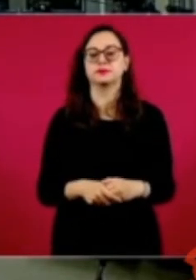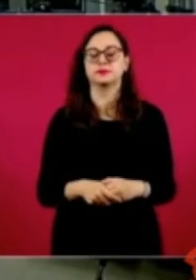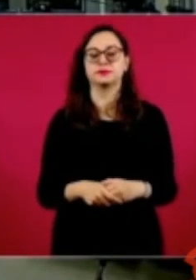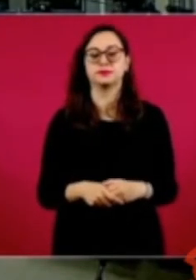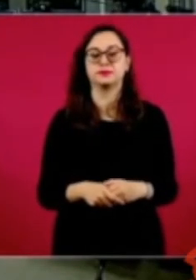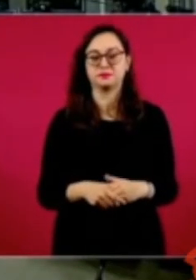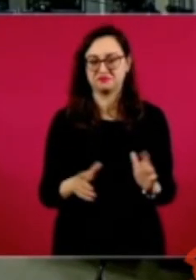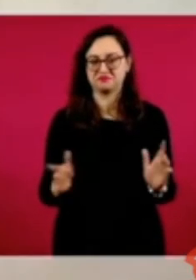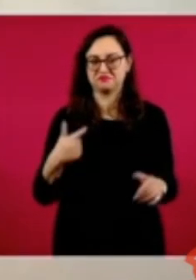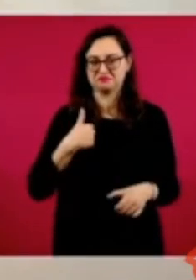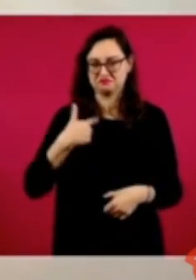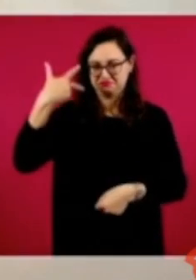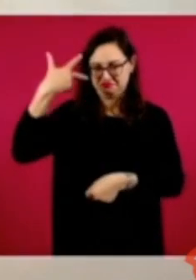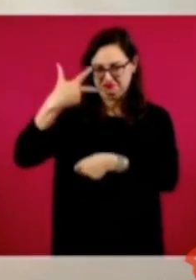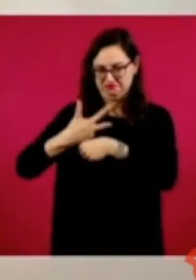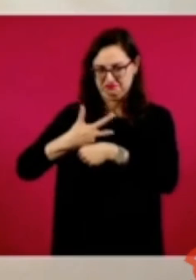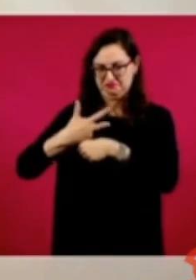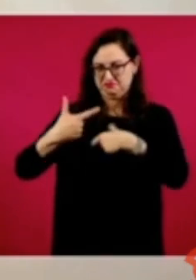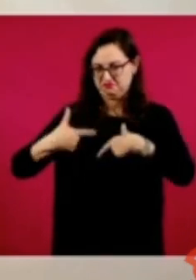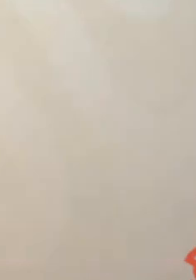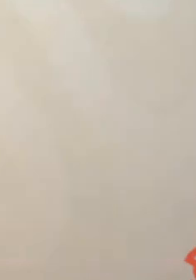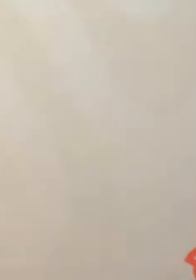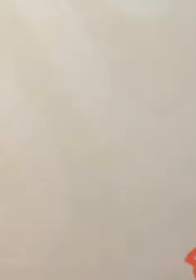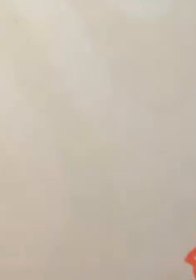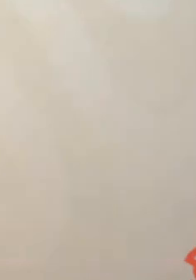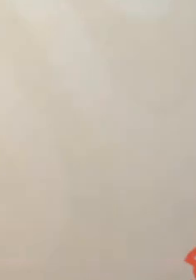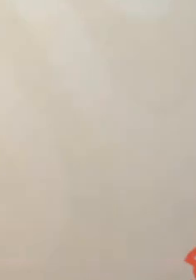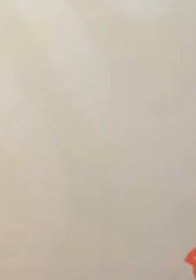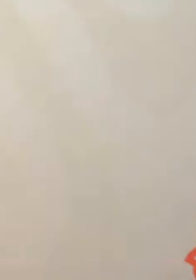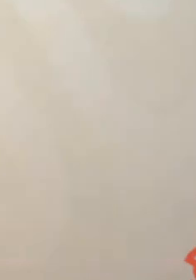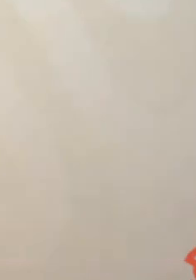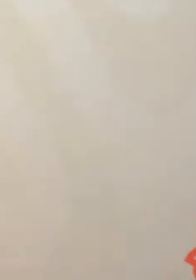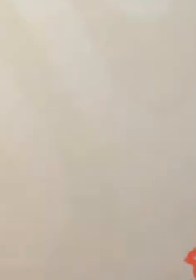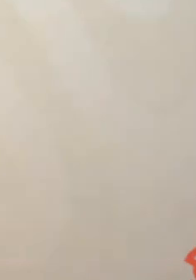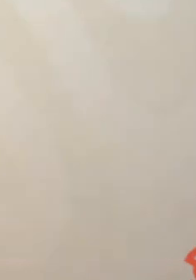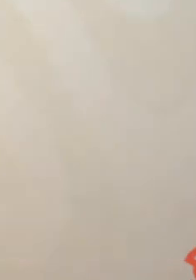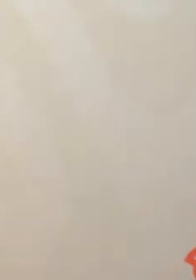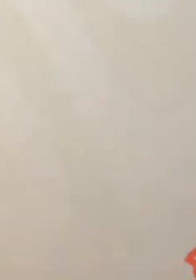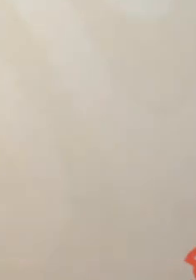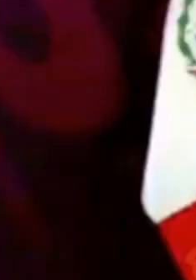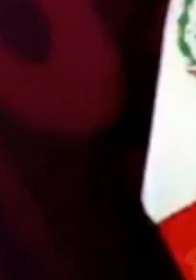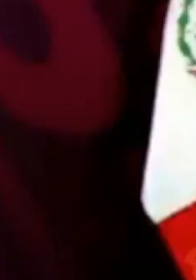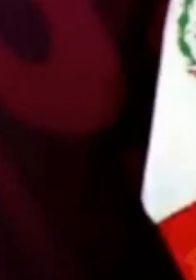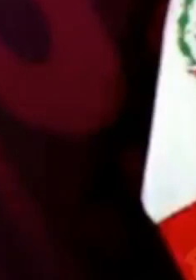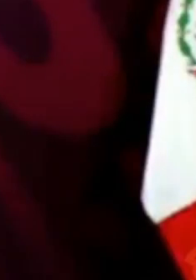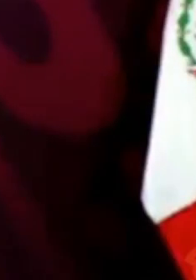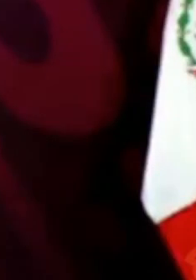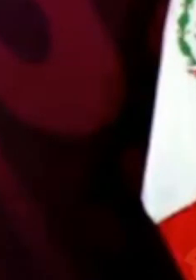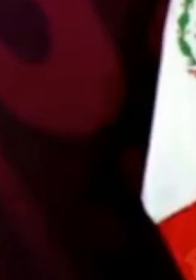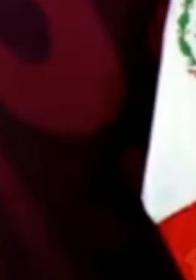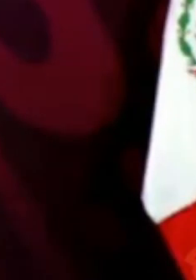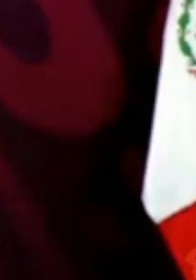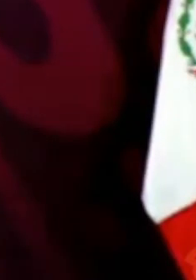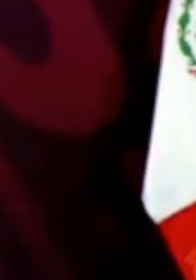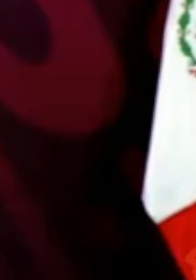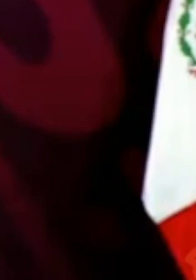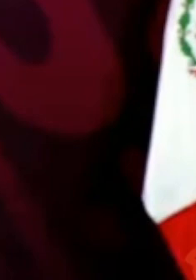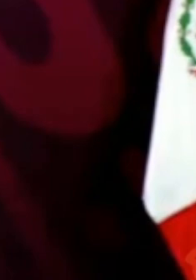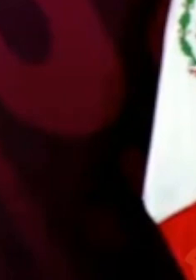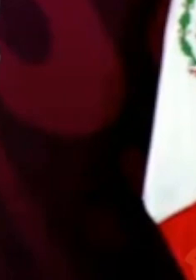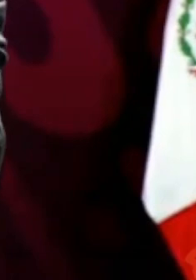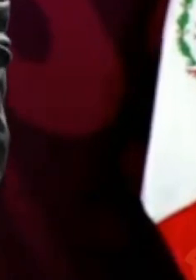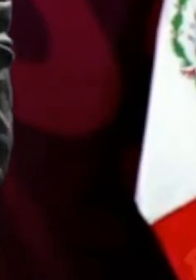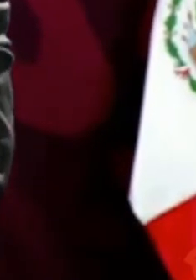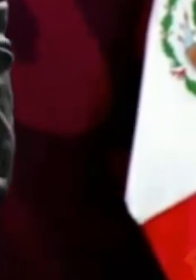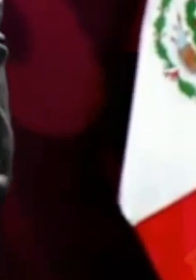Hasta grabé, me acuerdo, en la azotea del hotel donde yo estaba, en Tantoyuca.